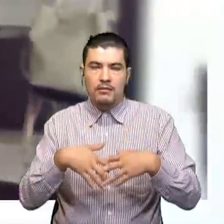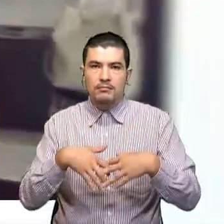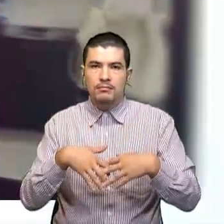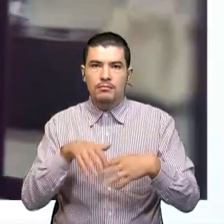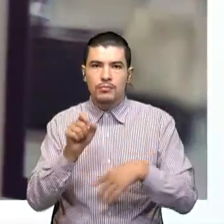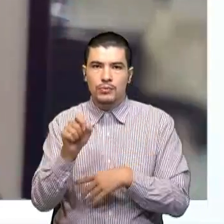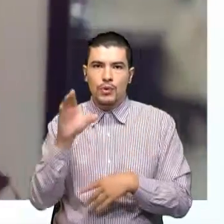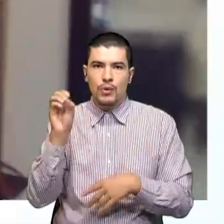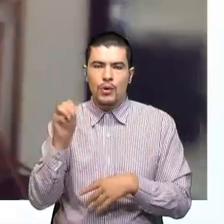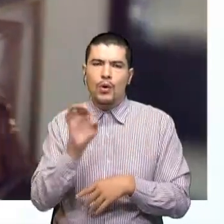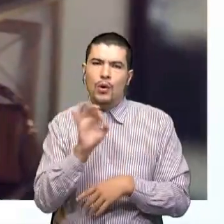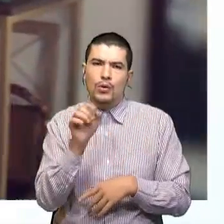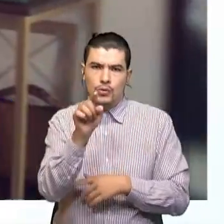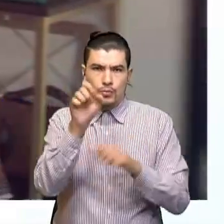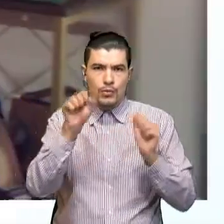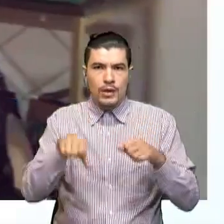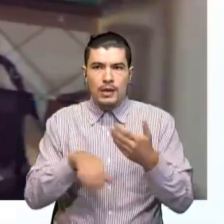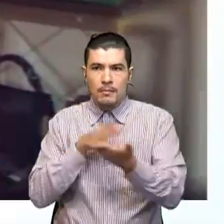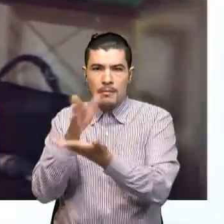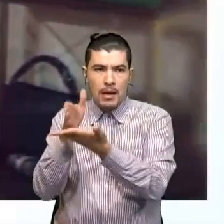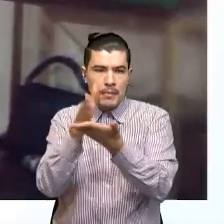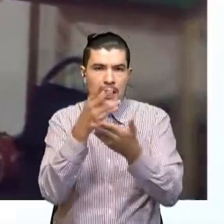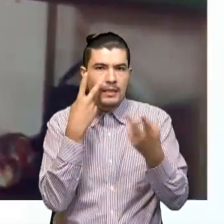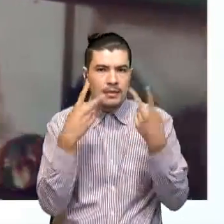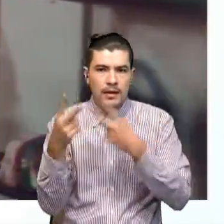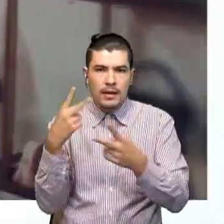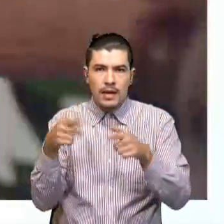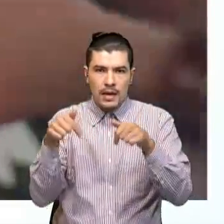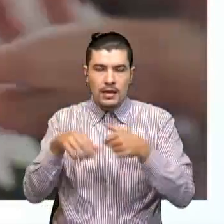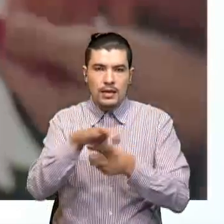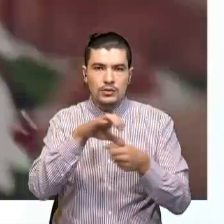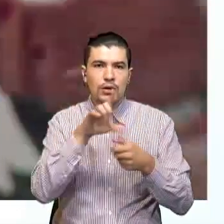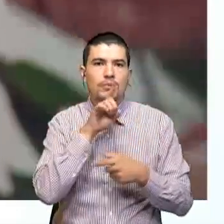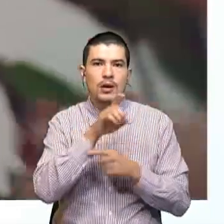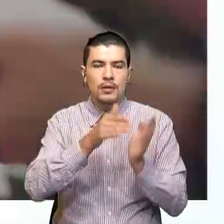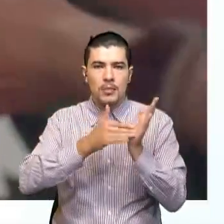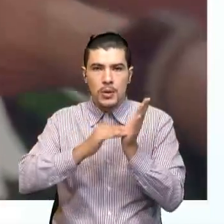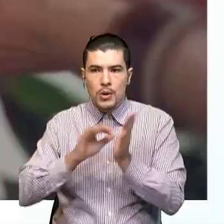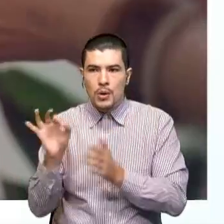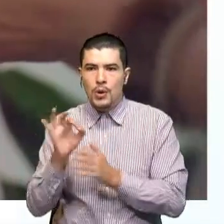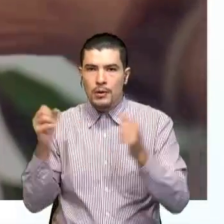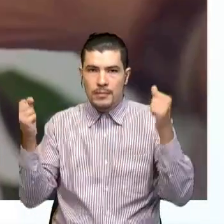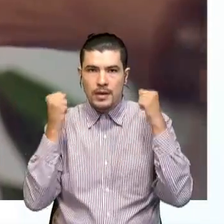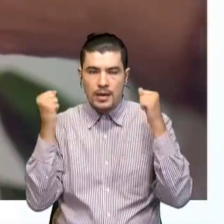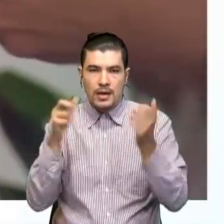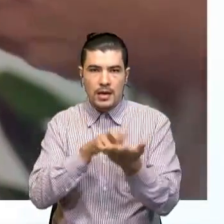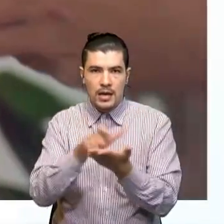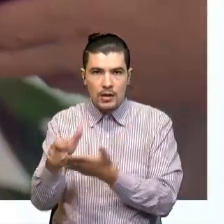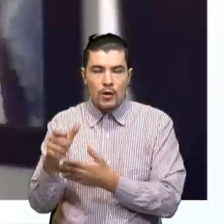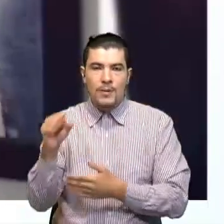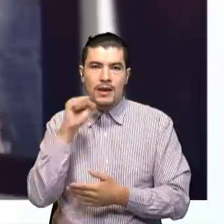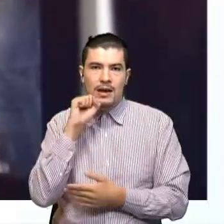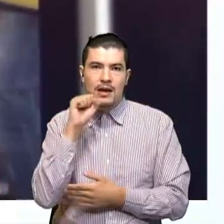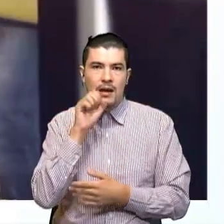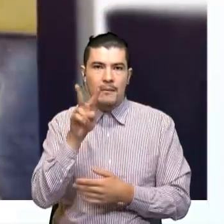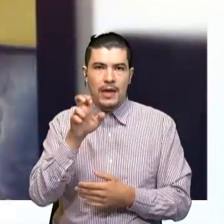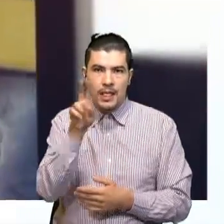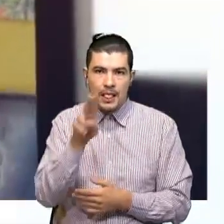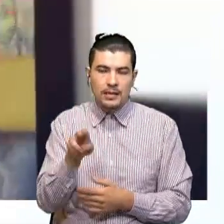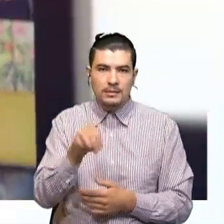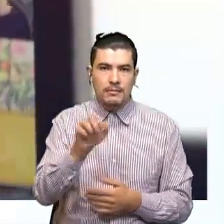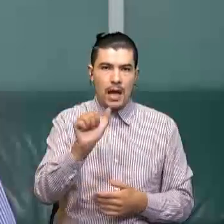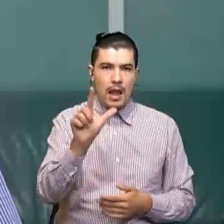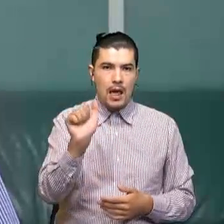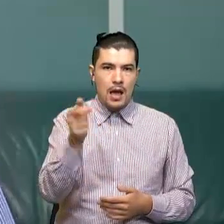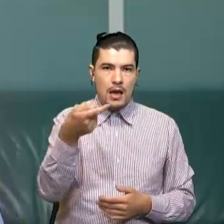visitar cualquiera de las unidades de emprendimiento del SENA en Bucaramanga, Florida Blanca, Piedecuesta, Girón, Barranca Bermeja, Vélez, Málaga y